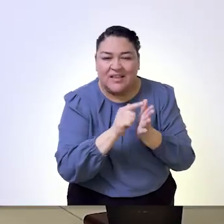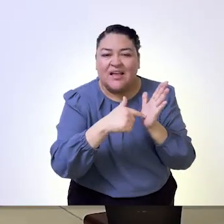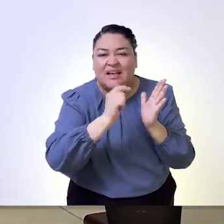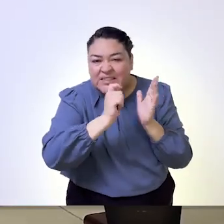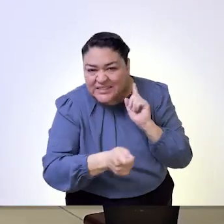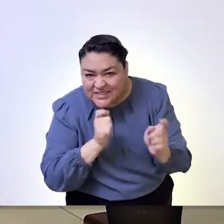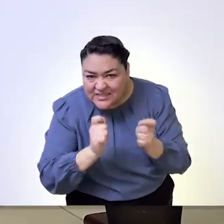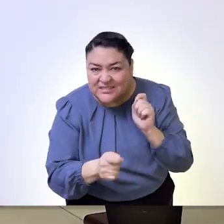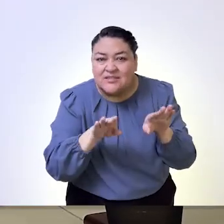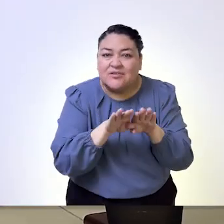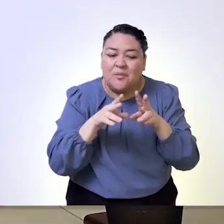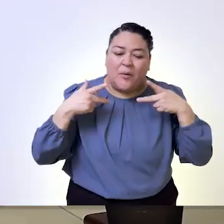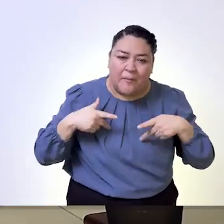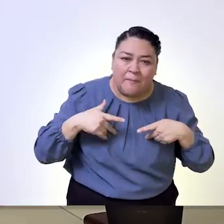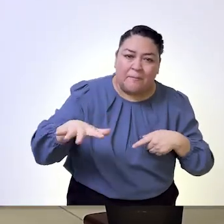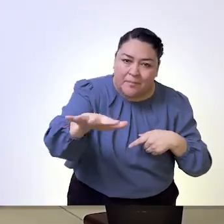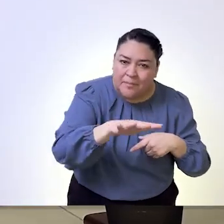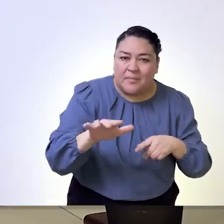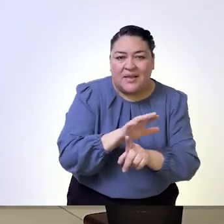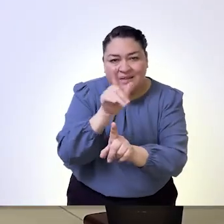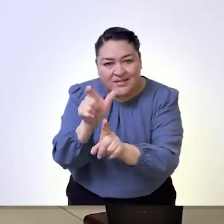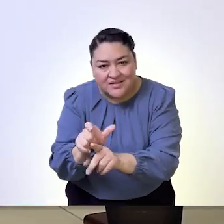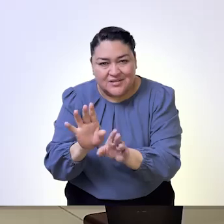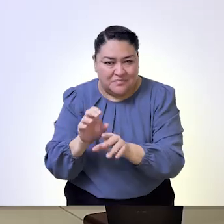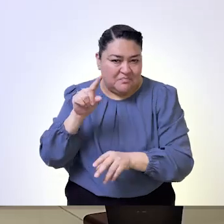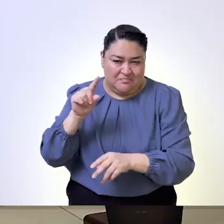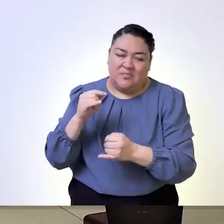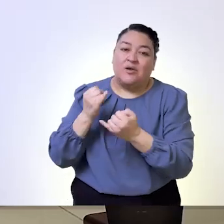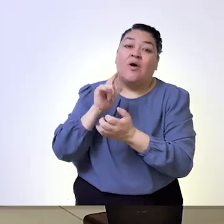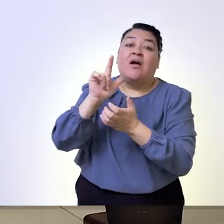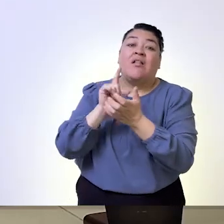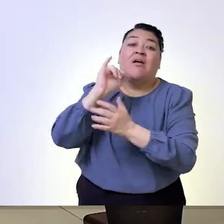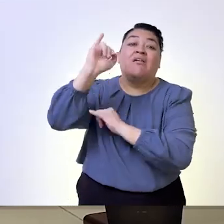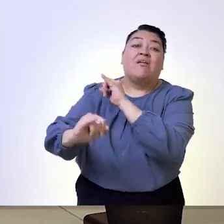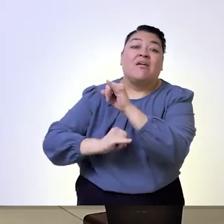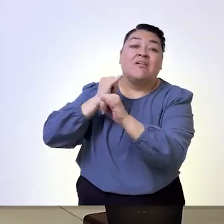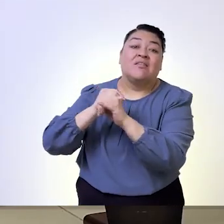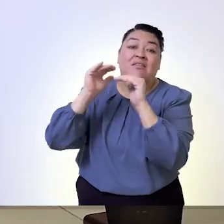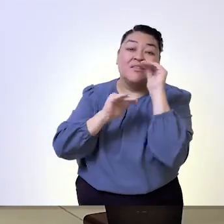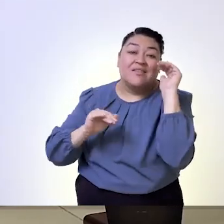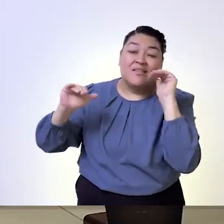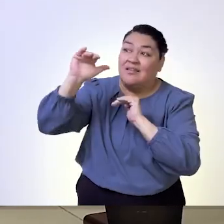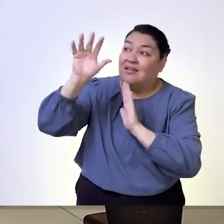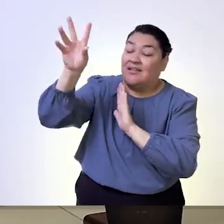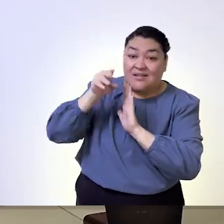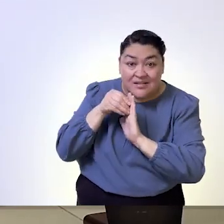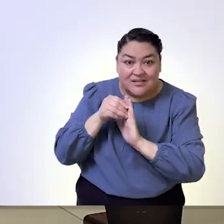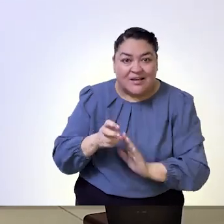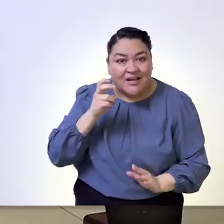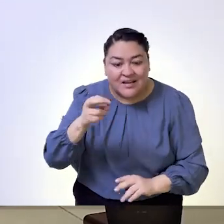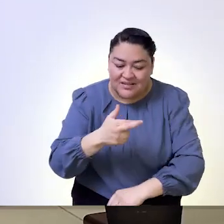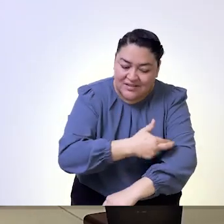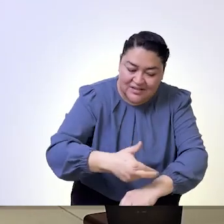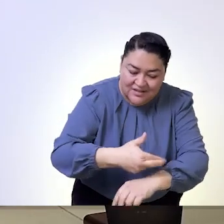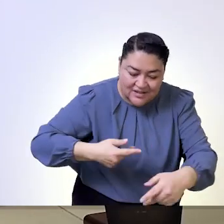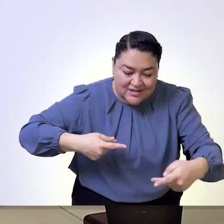de interpretación, la interpretación conforme, el bloque de constitucionalidad, en donde esto es lo que